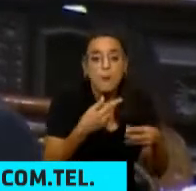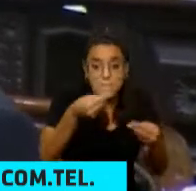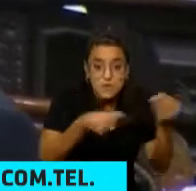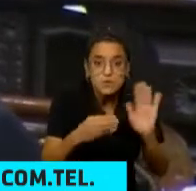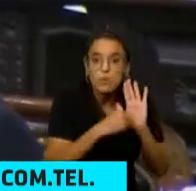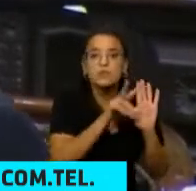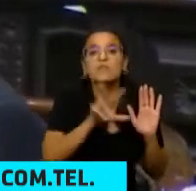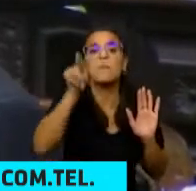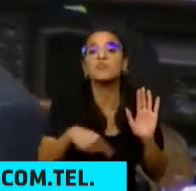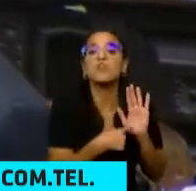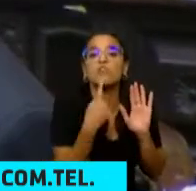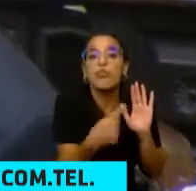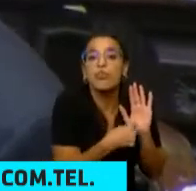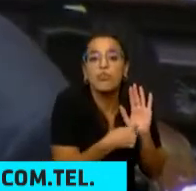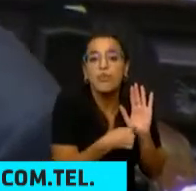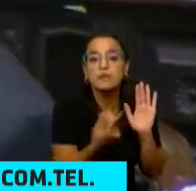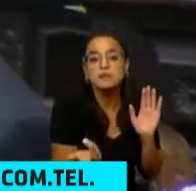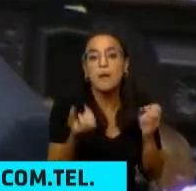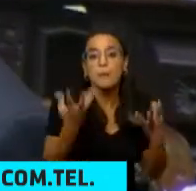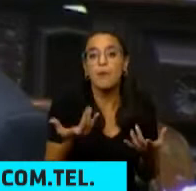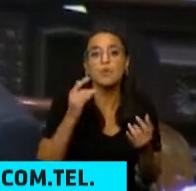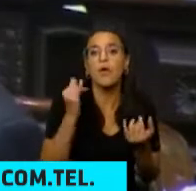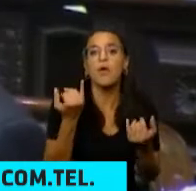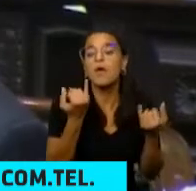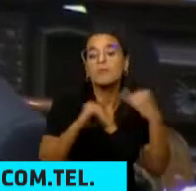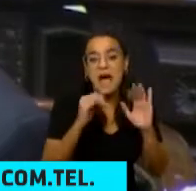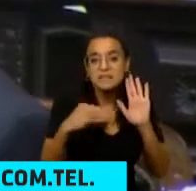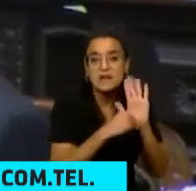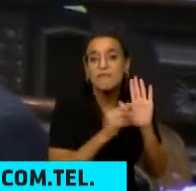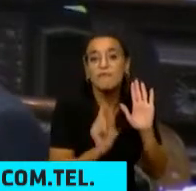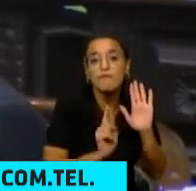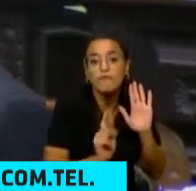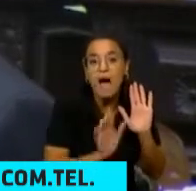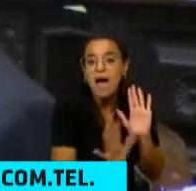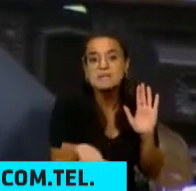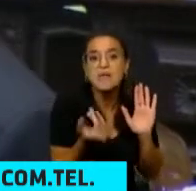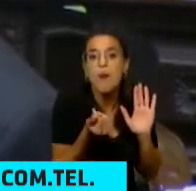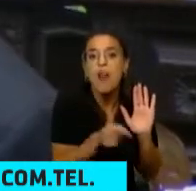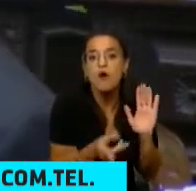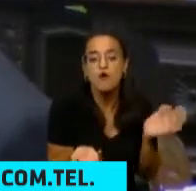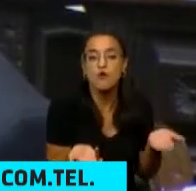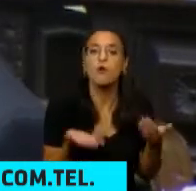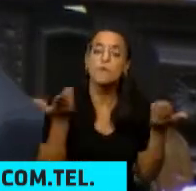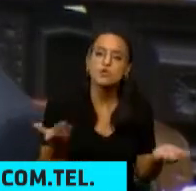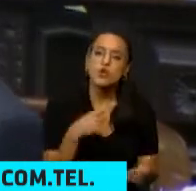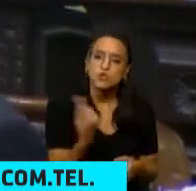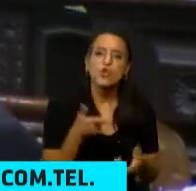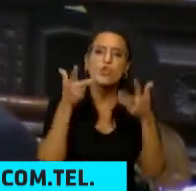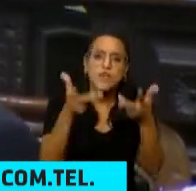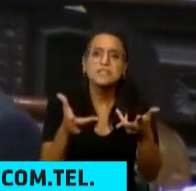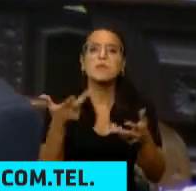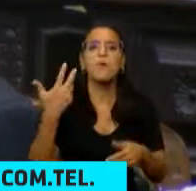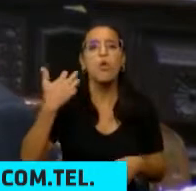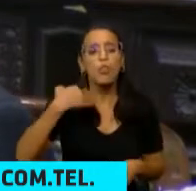muchísima gente a exponer y bueno, hoy estamos esperando para tener la sesión y poder llevar adelante este proyecto. Perfecto,